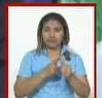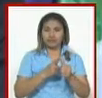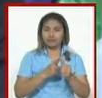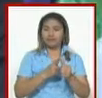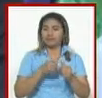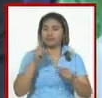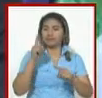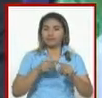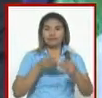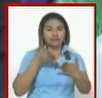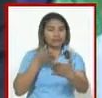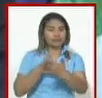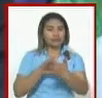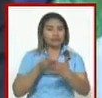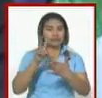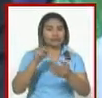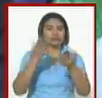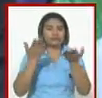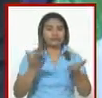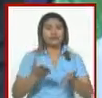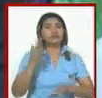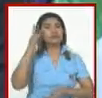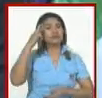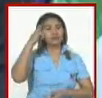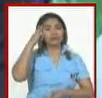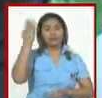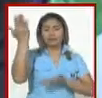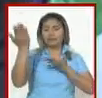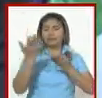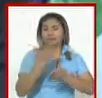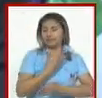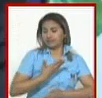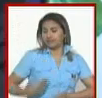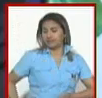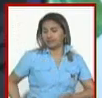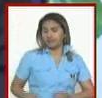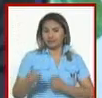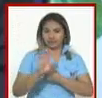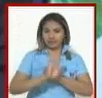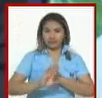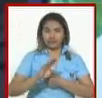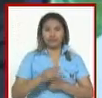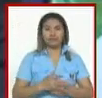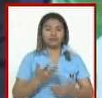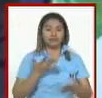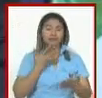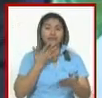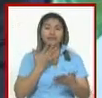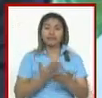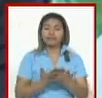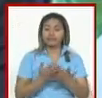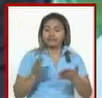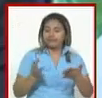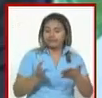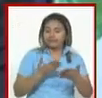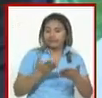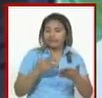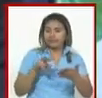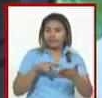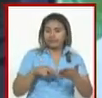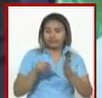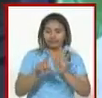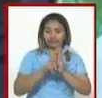retiro de proposición acusatoria no existe y por eso invita al expresidente ya su defensa a revisar cuidadosamente el